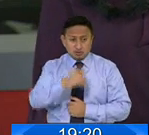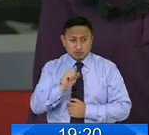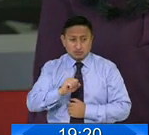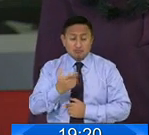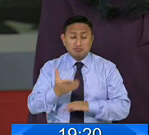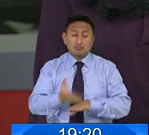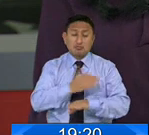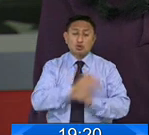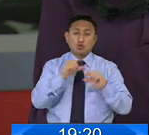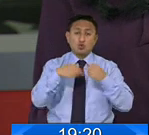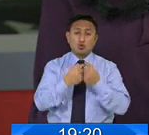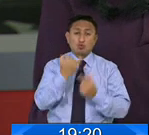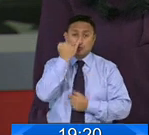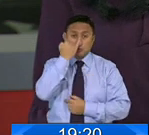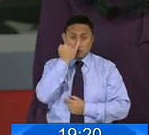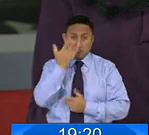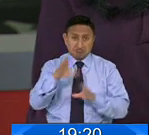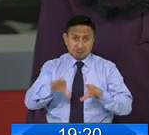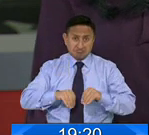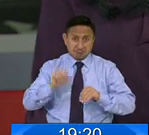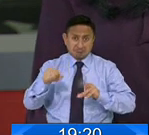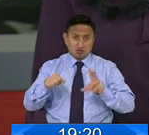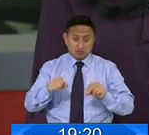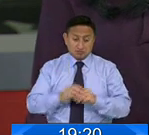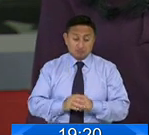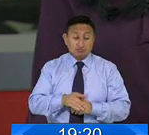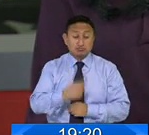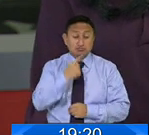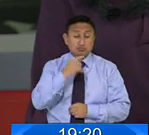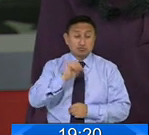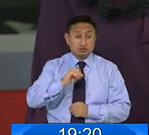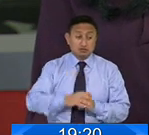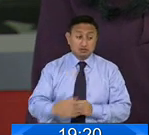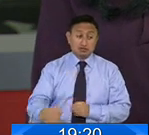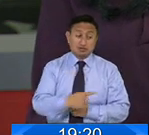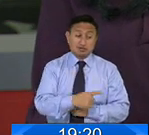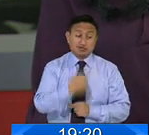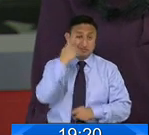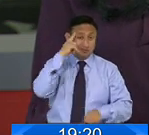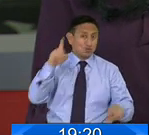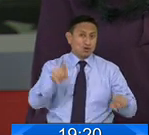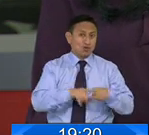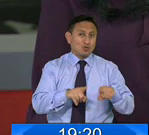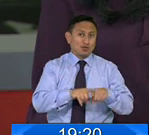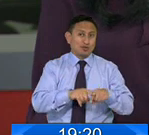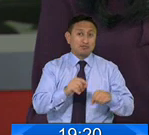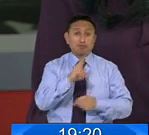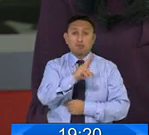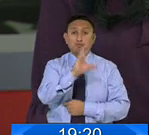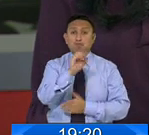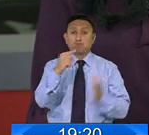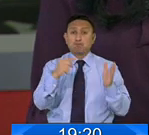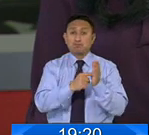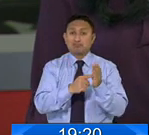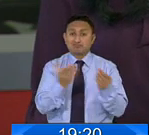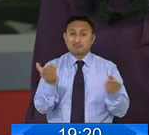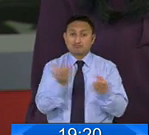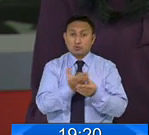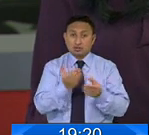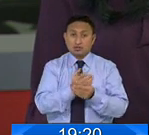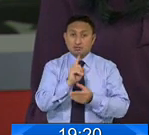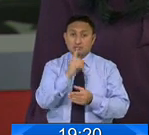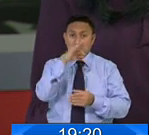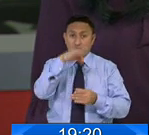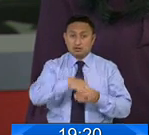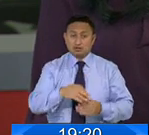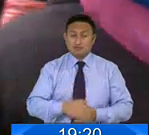recurso presentado por Jaco Pérez, que denuncia supuestas inconsistencias en más de 20.000 actas de la primera